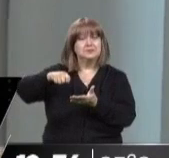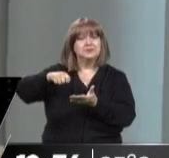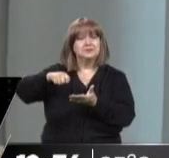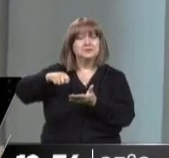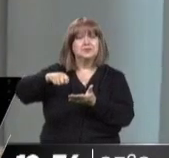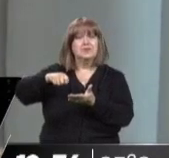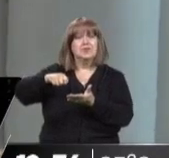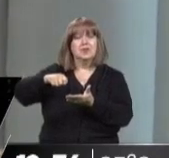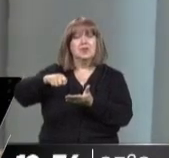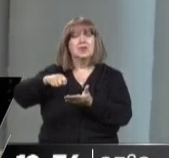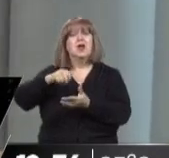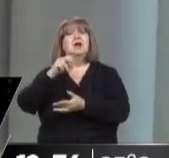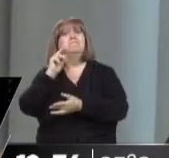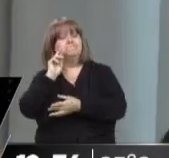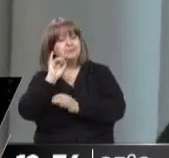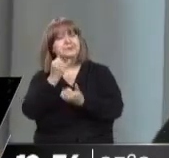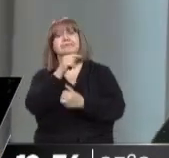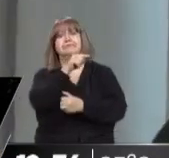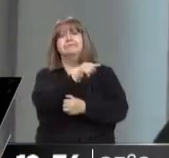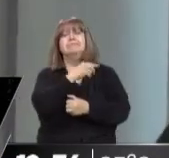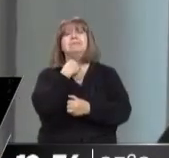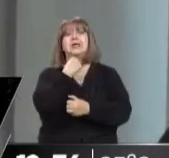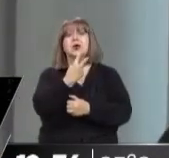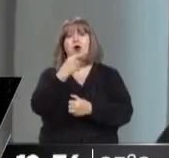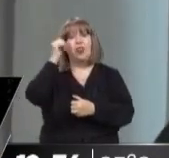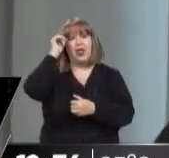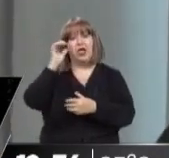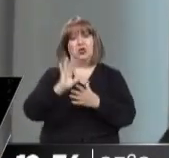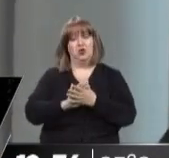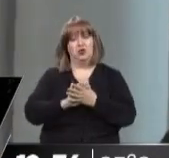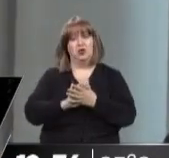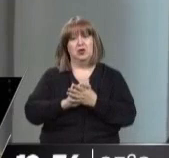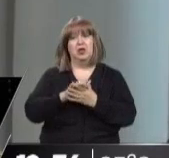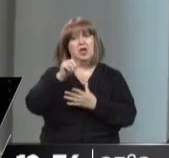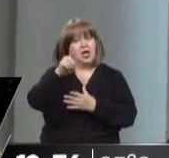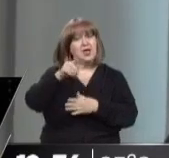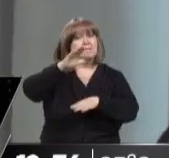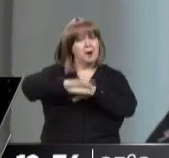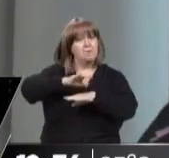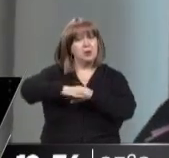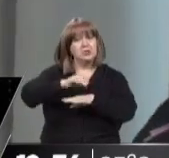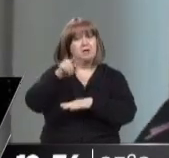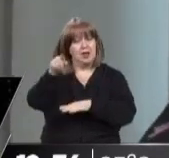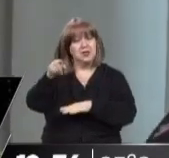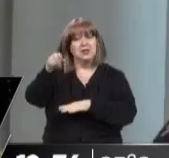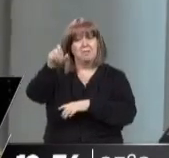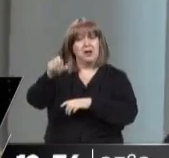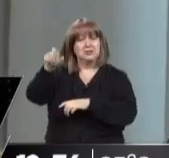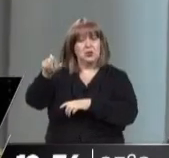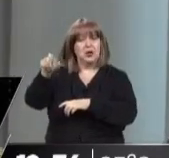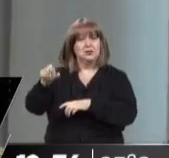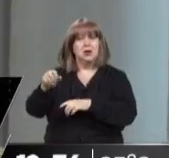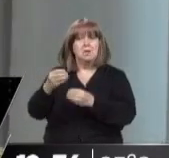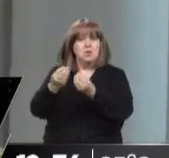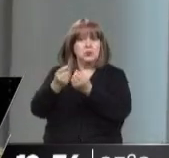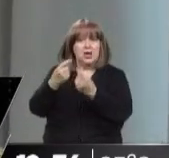vean el daño que han generado sobre mi hijo y tengan una condena como se merece estas personas porque no fue